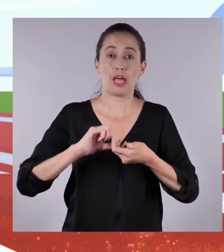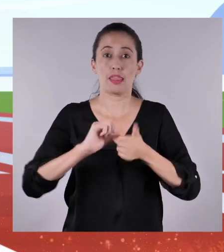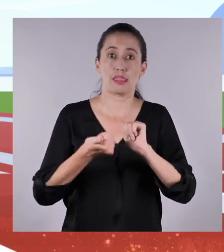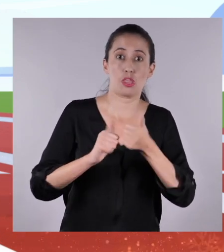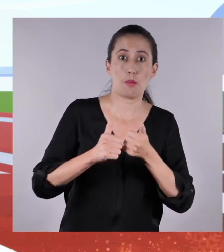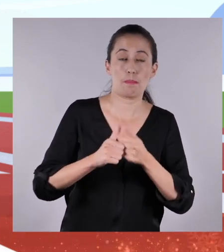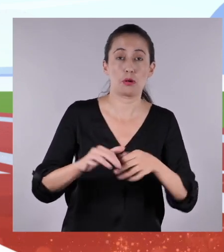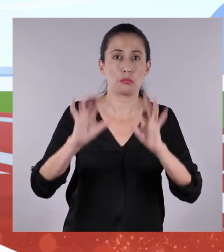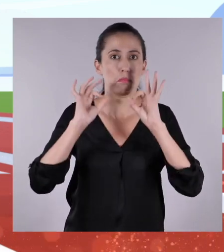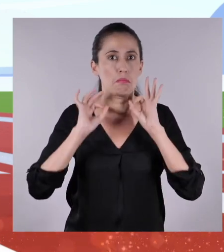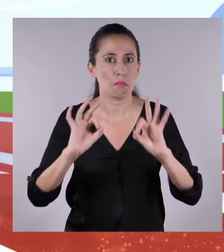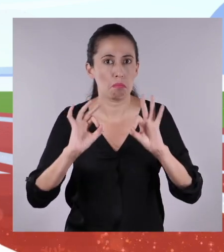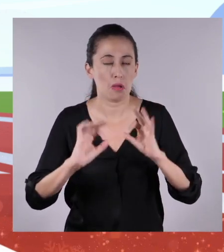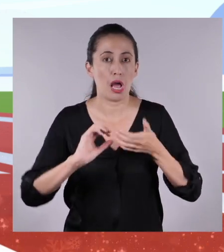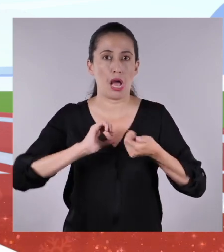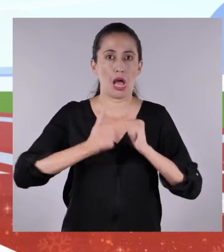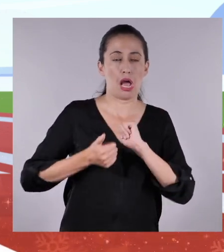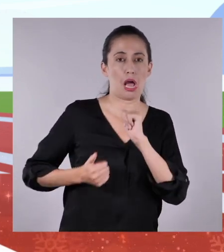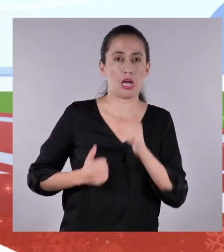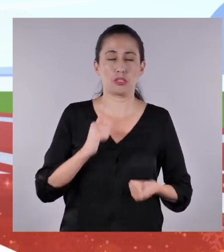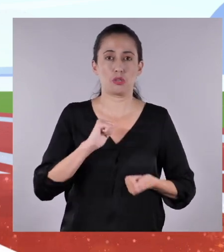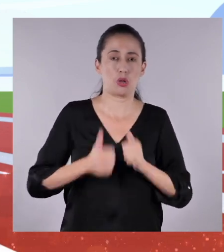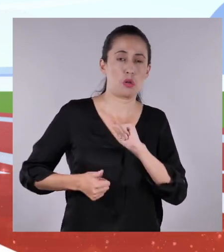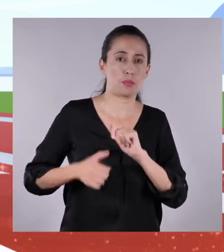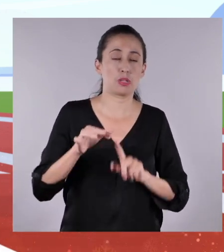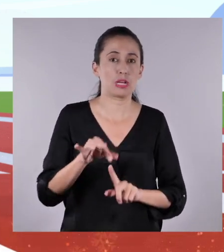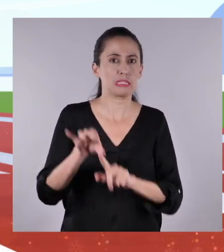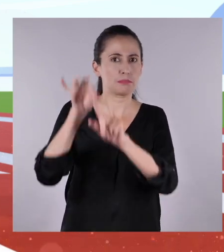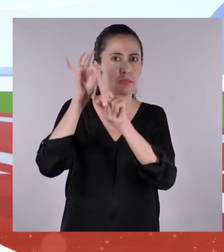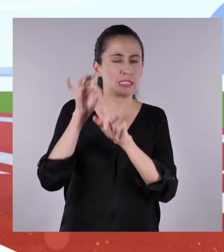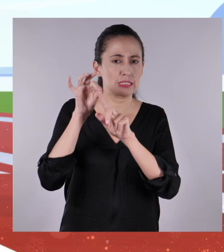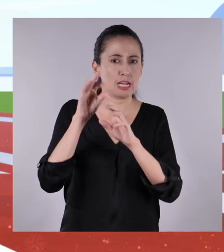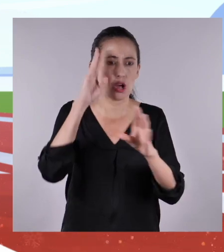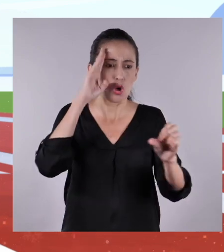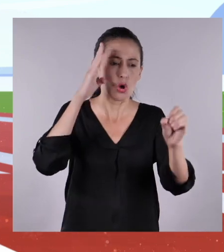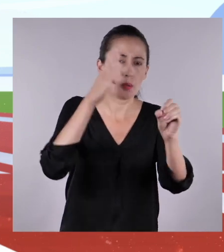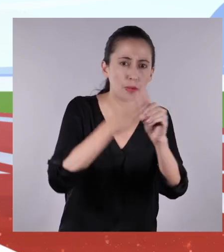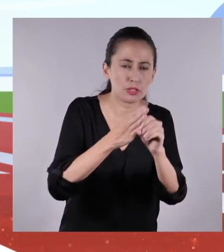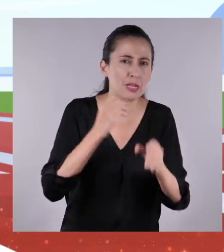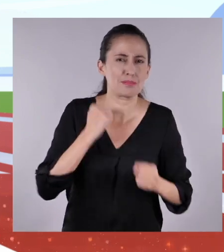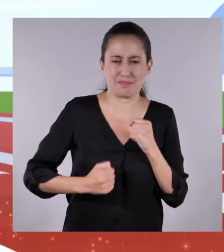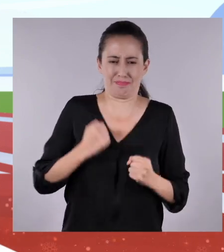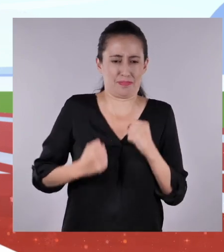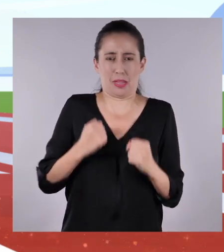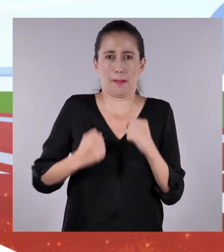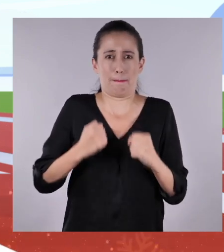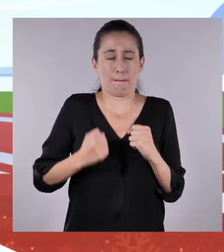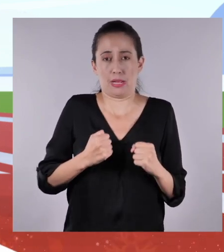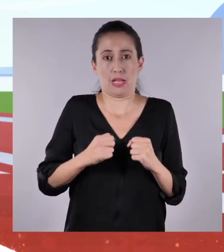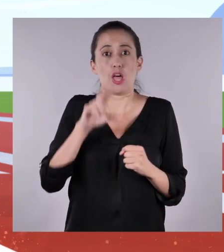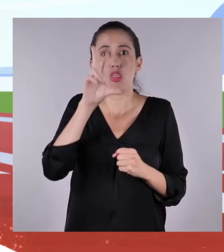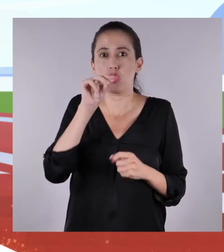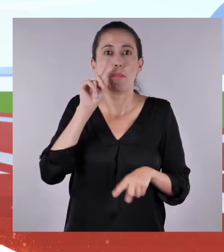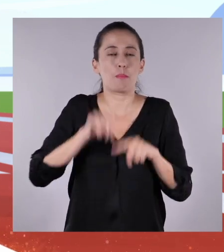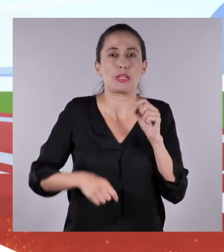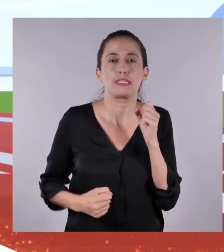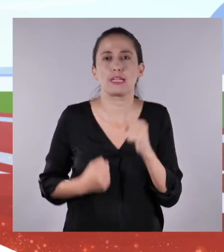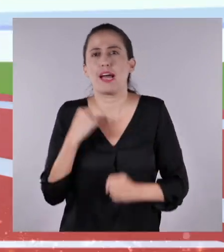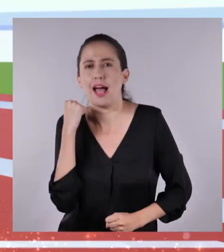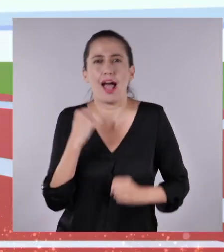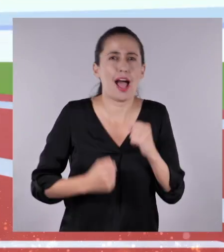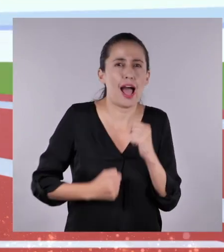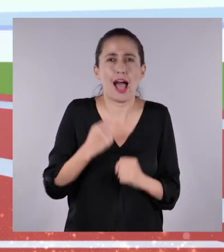es un deporte olímpico. Pertenece al atletismo y tiene por objetivo caminar lo más rápido posible, sin llegar a